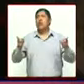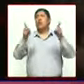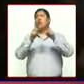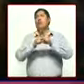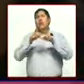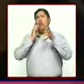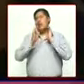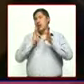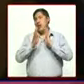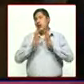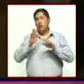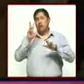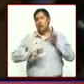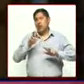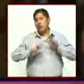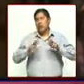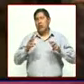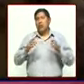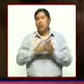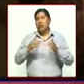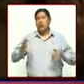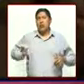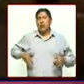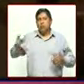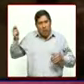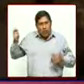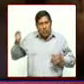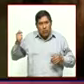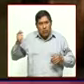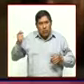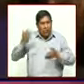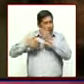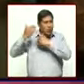se habla justamente de maltrato hacia perros, por ejemplo.